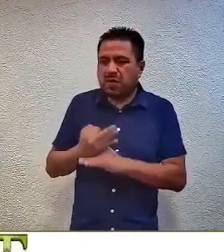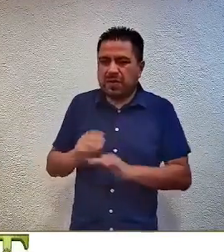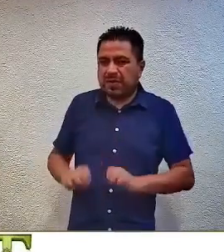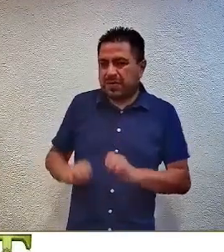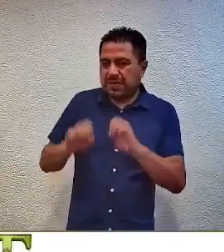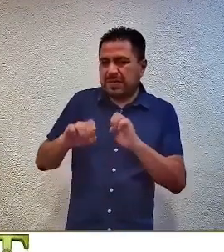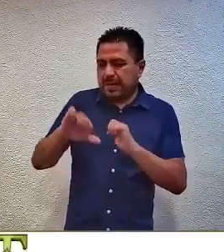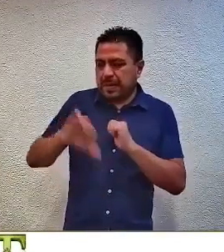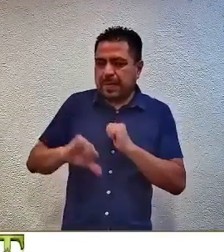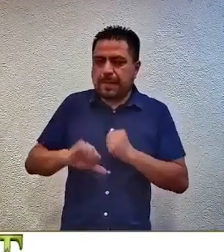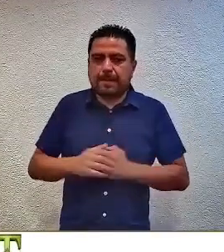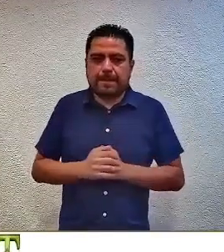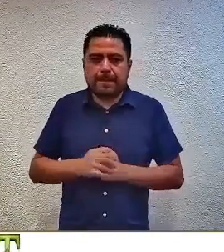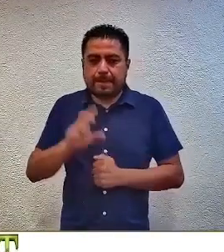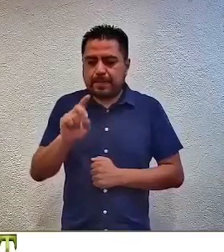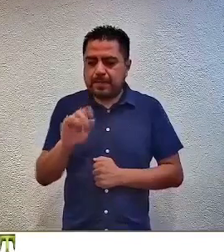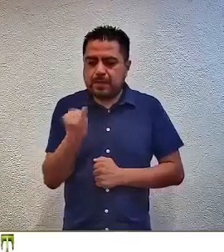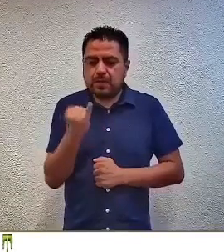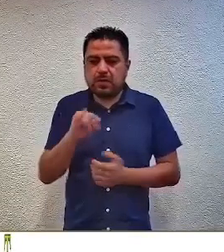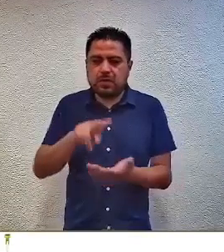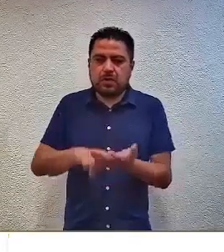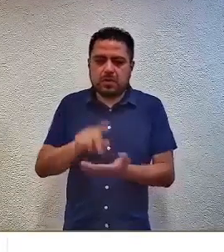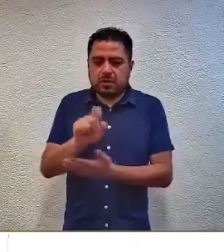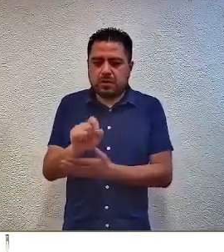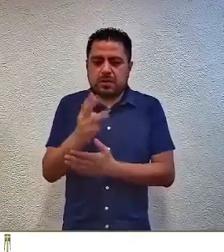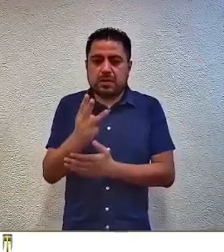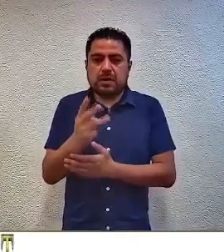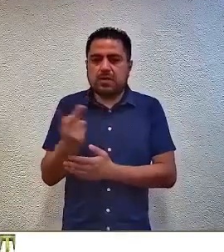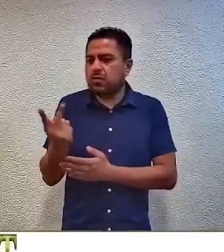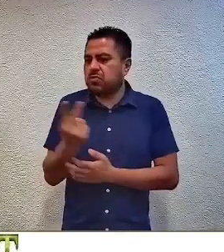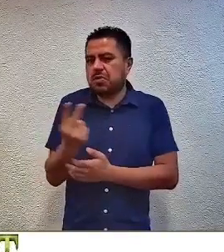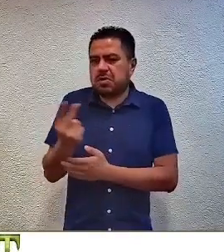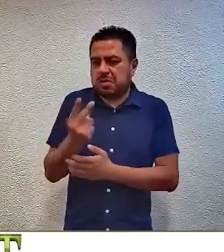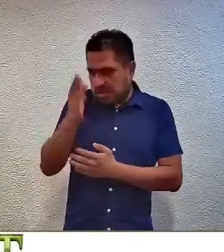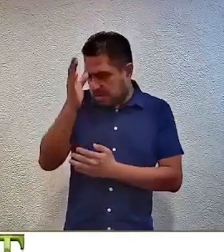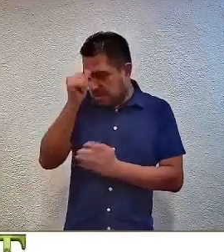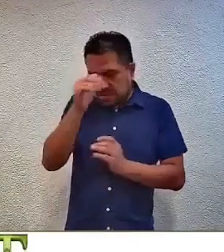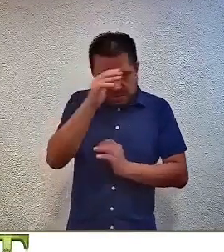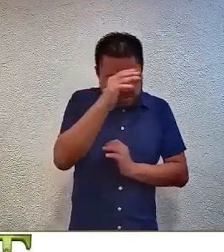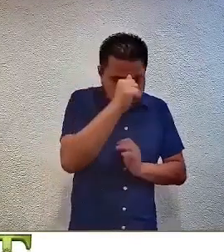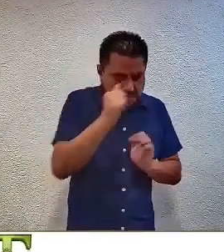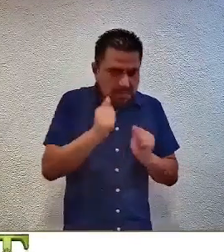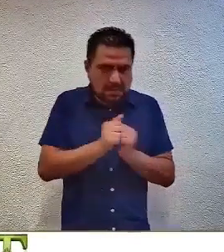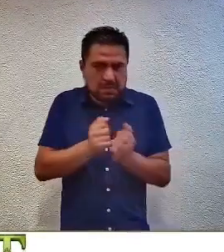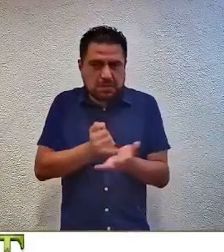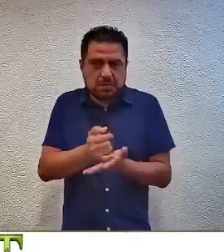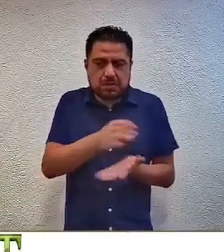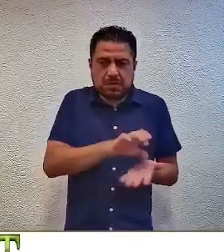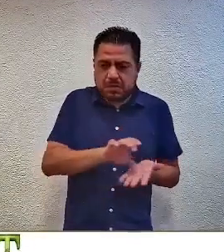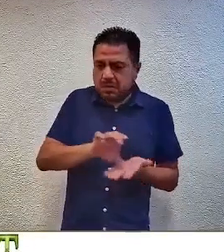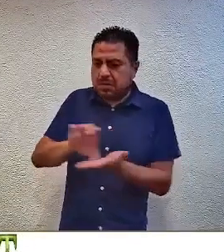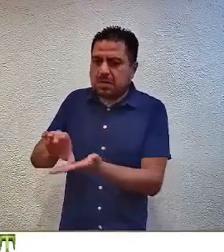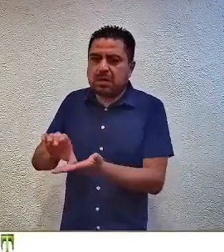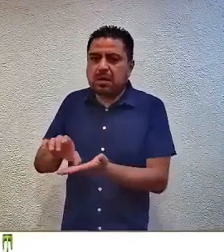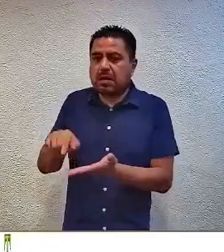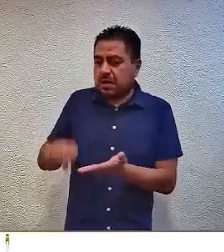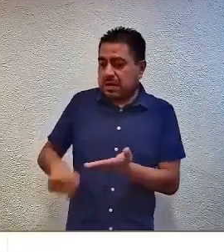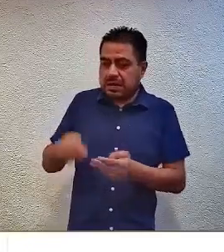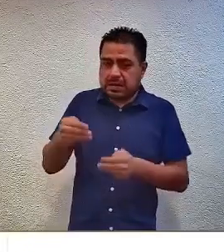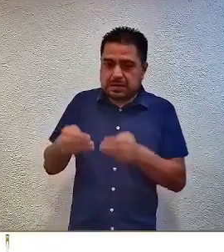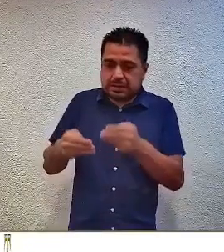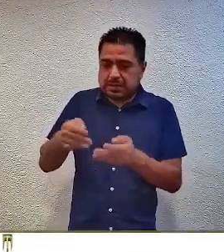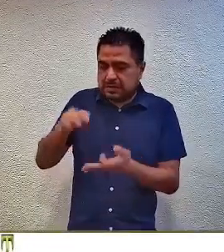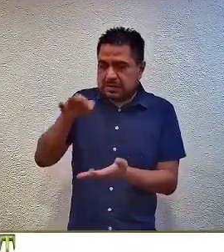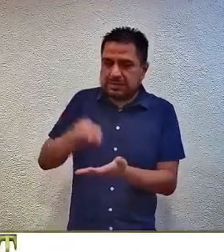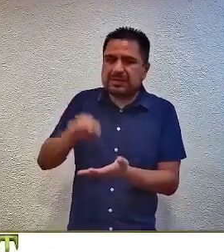jurisdiccional. El 30 de junio del 2023, las partes suscribieron un convenio laboral con recibo de finiquito, solicitando a este Tribunal Electoral